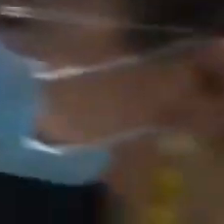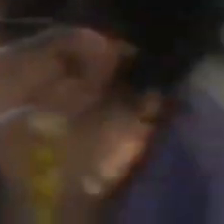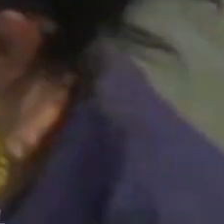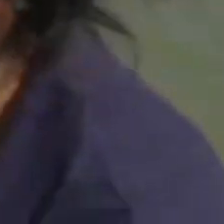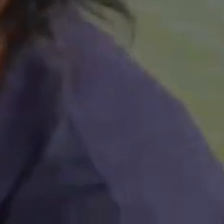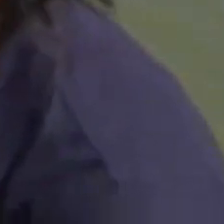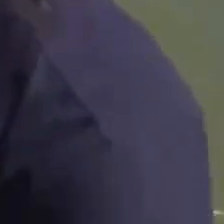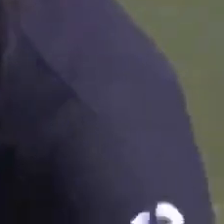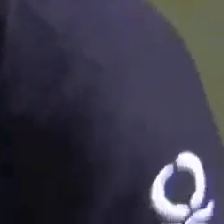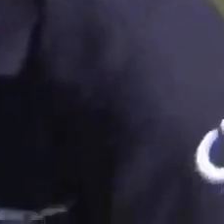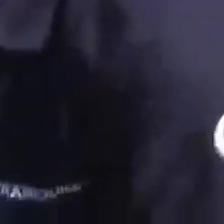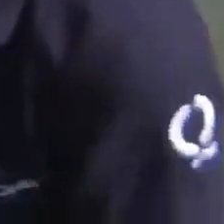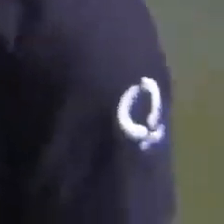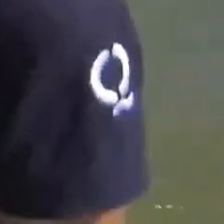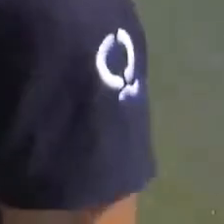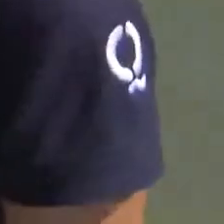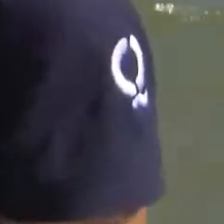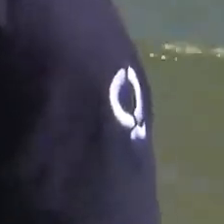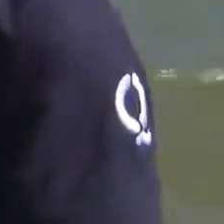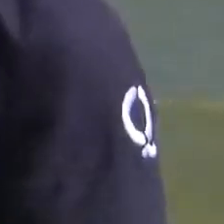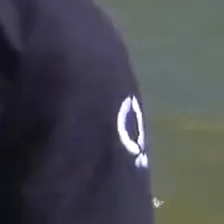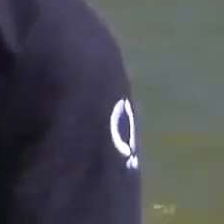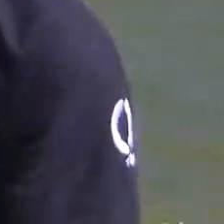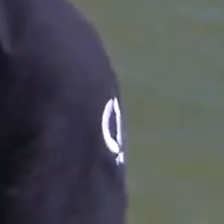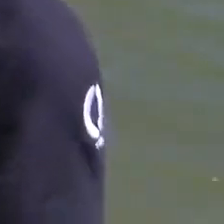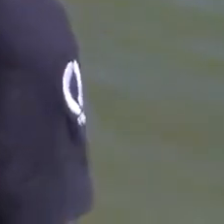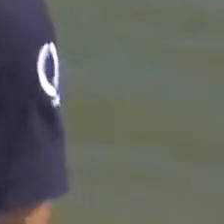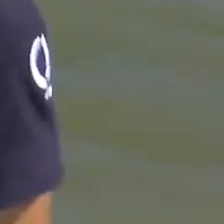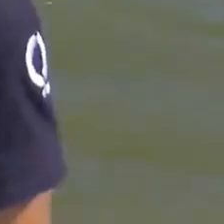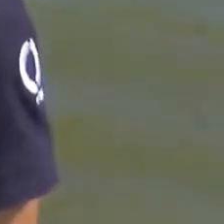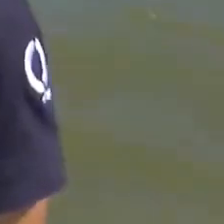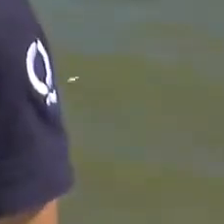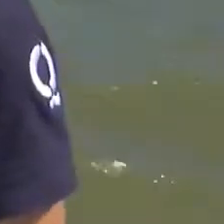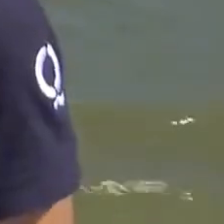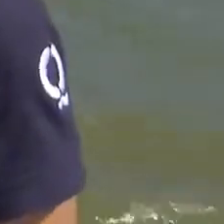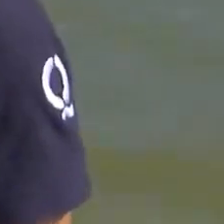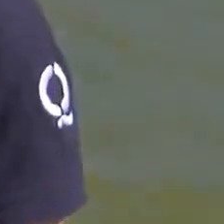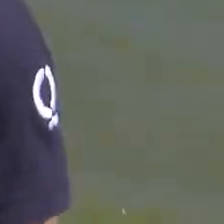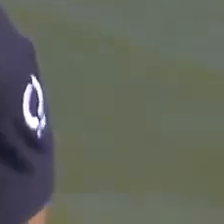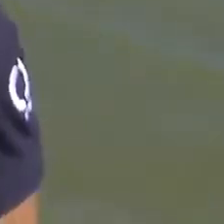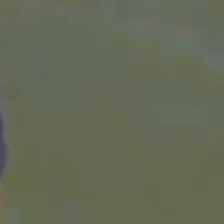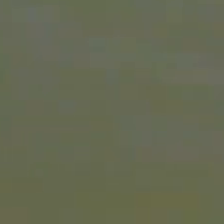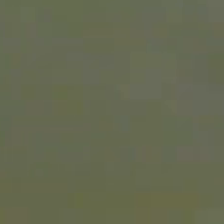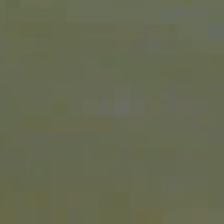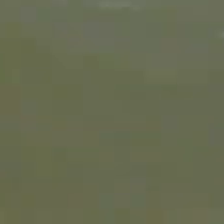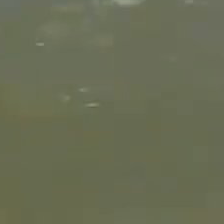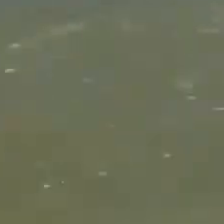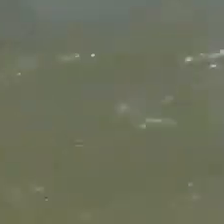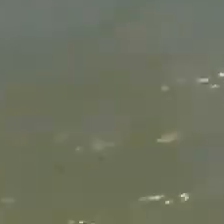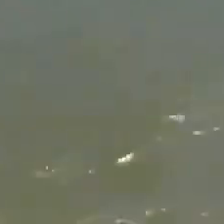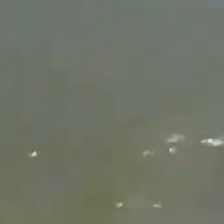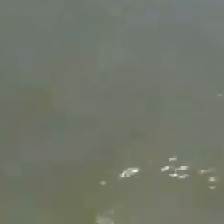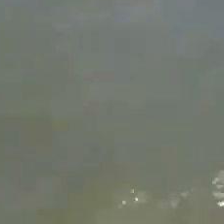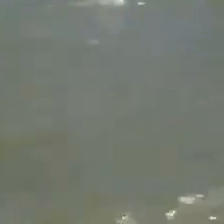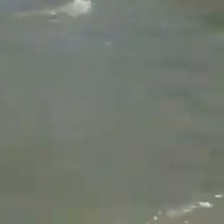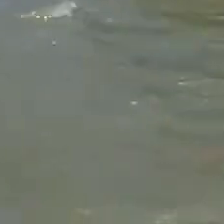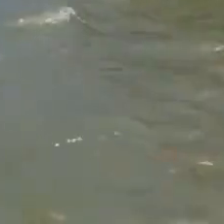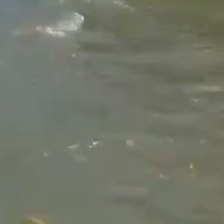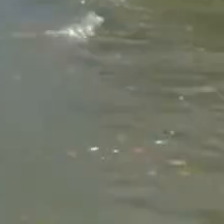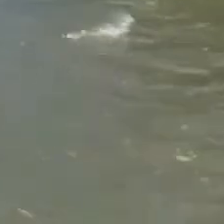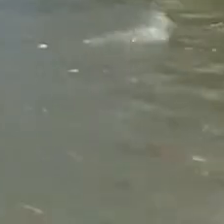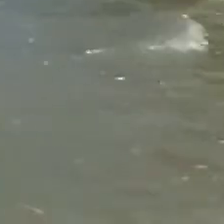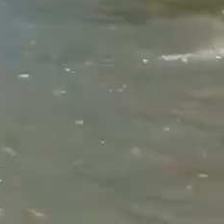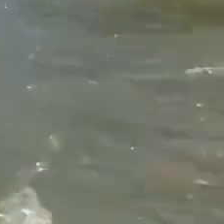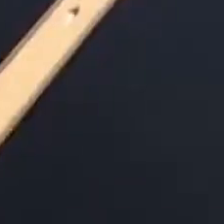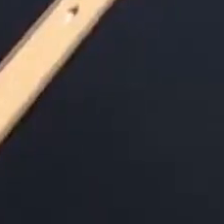Luis, y aquí en esta parte quiero pedirle apoyo a los compañeros de producción a que nos ayuden a visionar en lo que se convertirá este espacio que